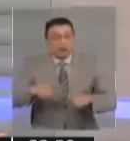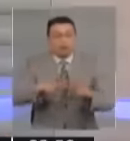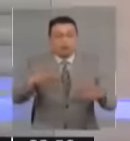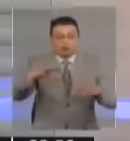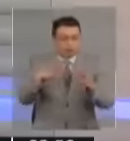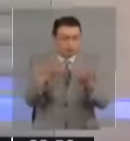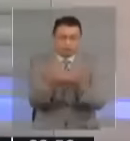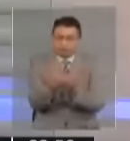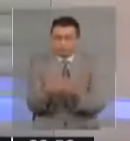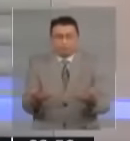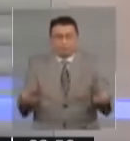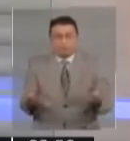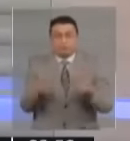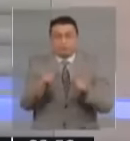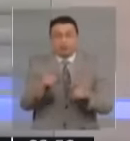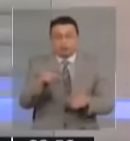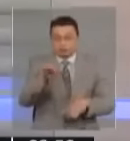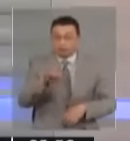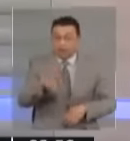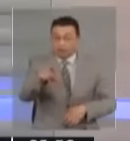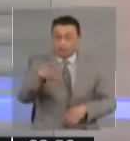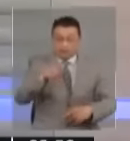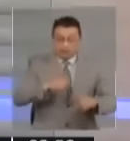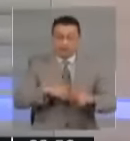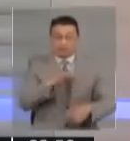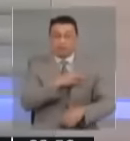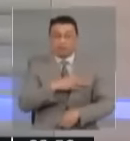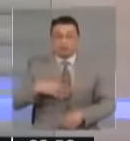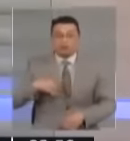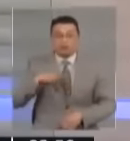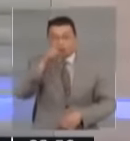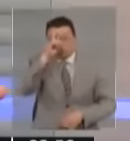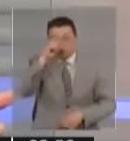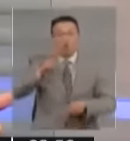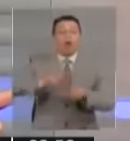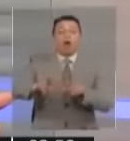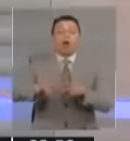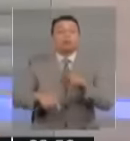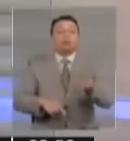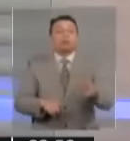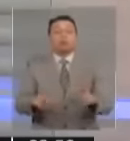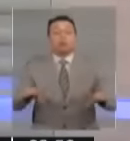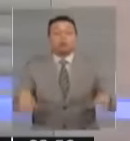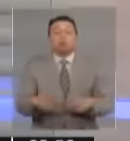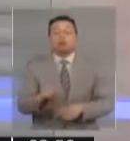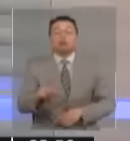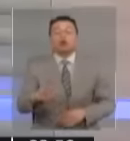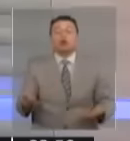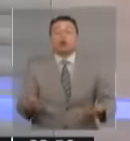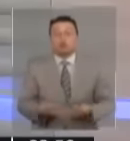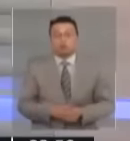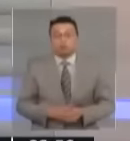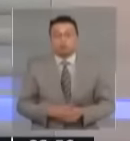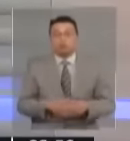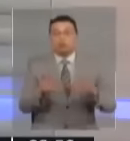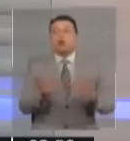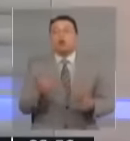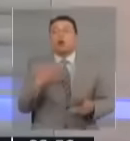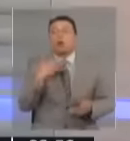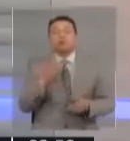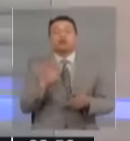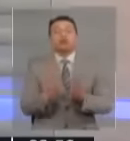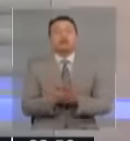todo colapsado. Usted tuvo la posibilidad, como ministra de Salud, de haber mejorado eso y no se mejoró nada. Pero ¿cómo? ¿Y por qué